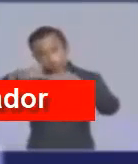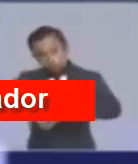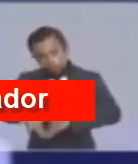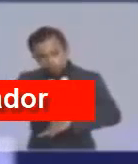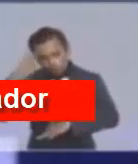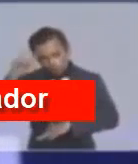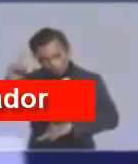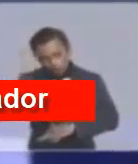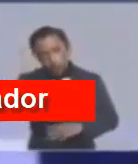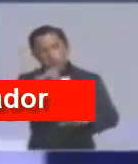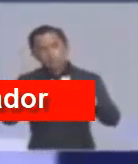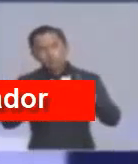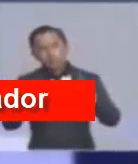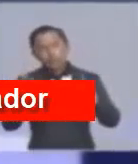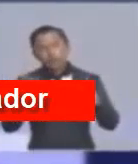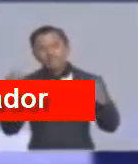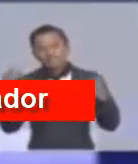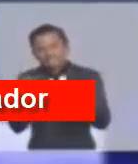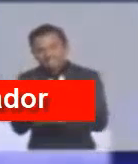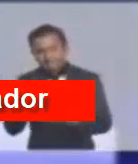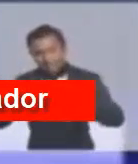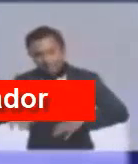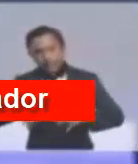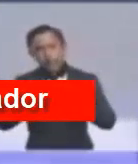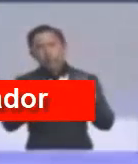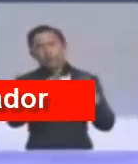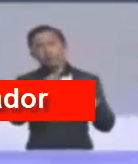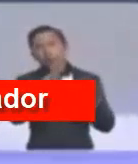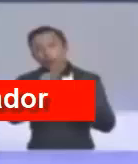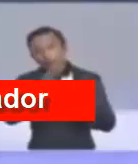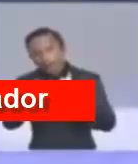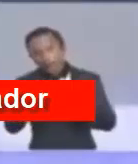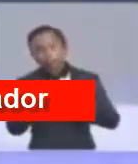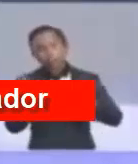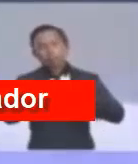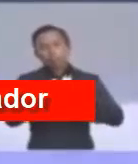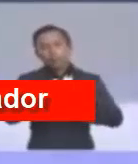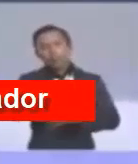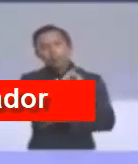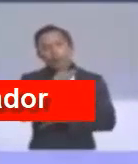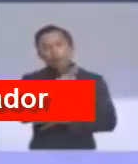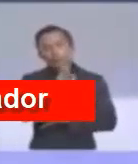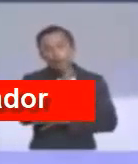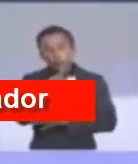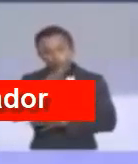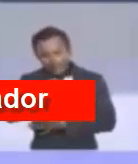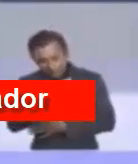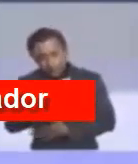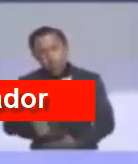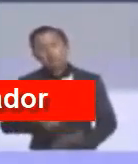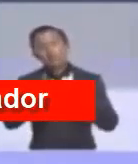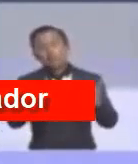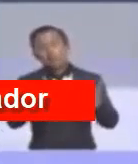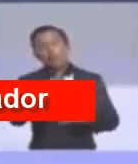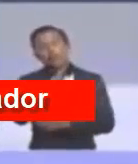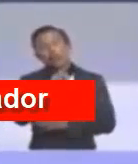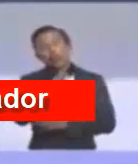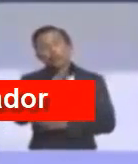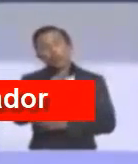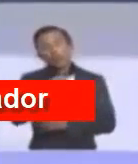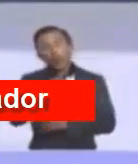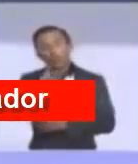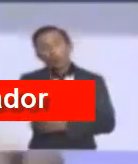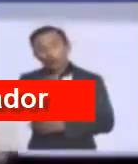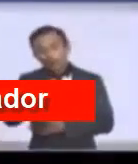son lo mismo, que están de acuerdo, que lo único que están viendo y haciendo es cómo no avanza un proyecto